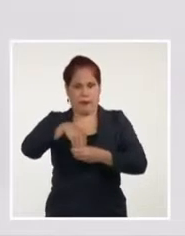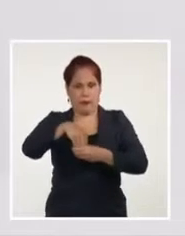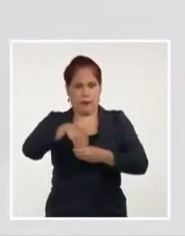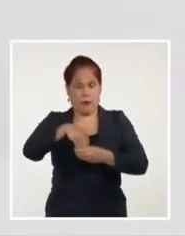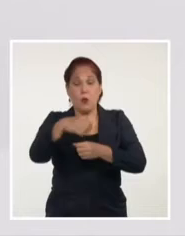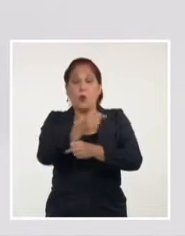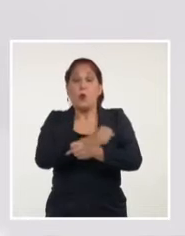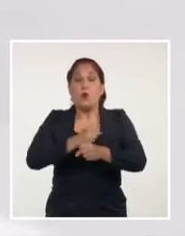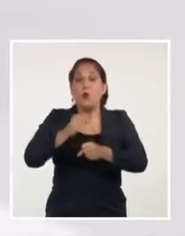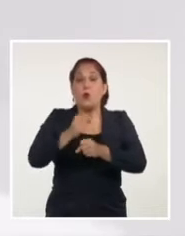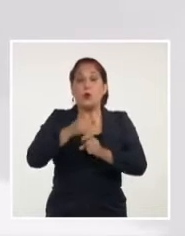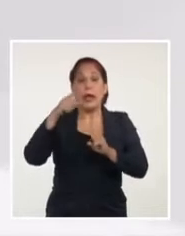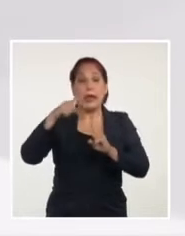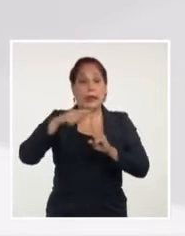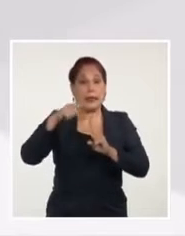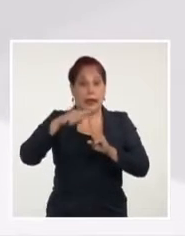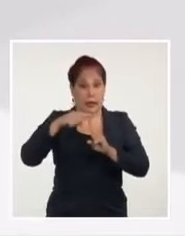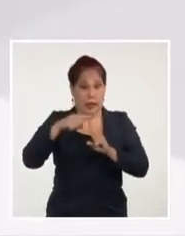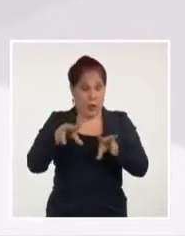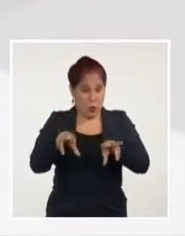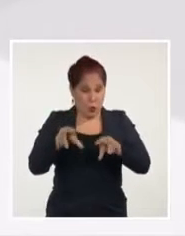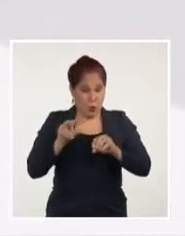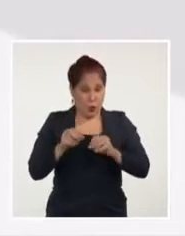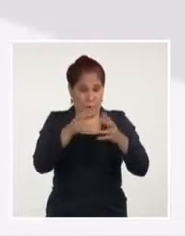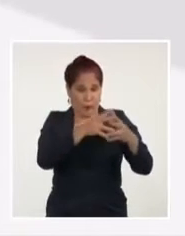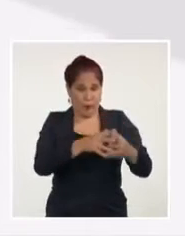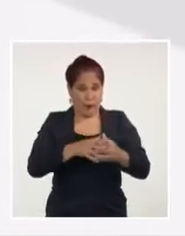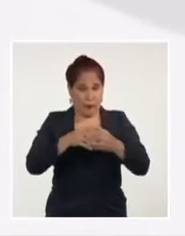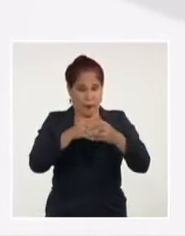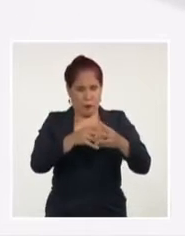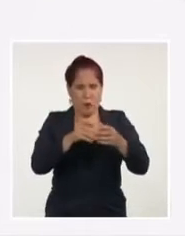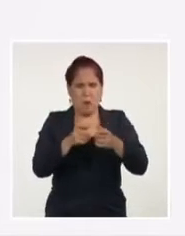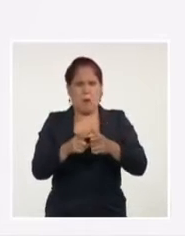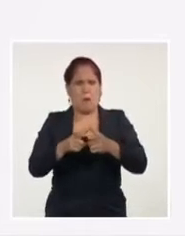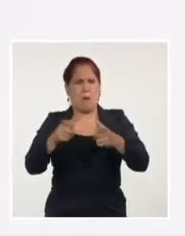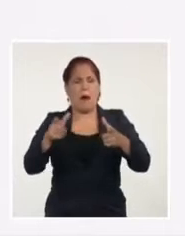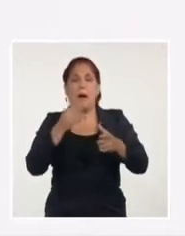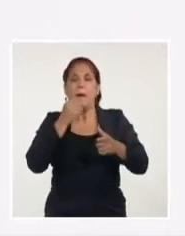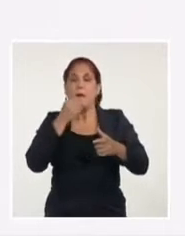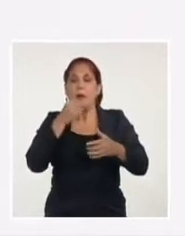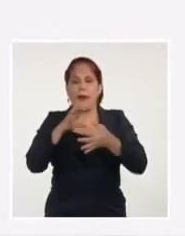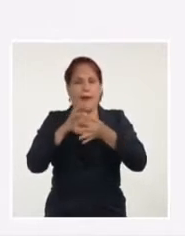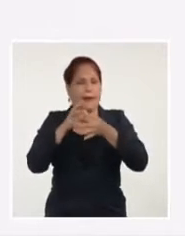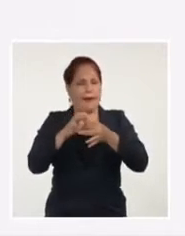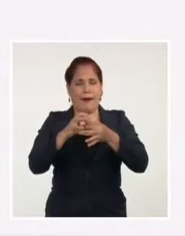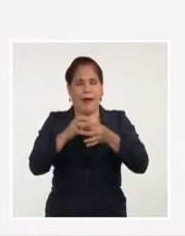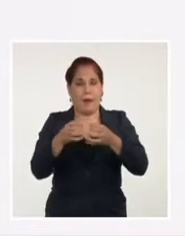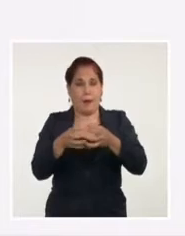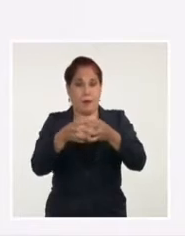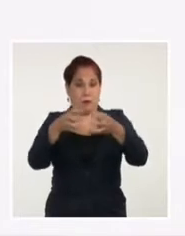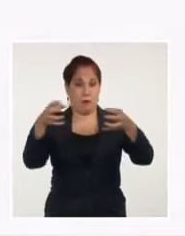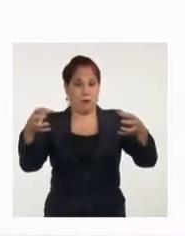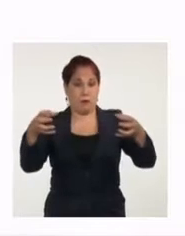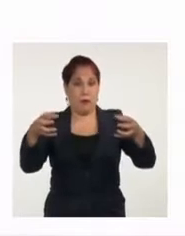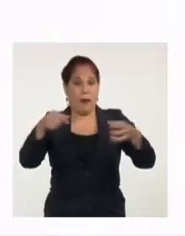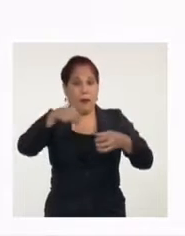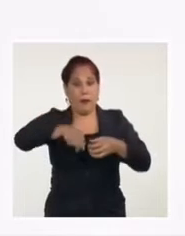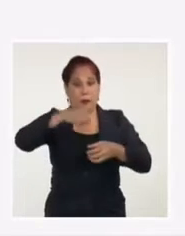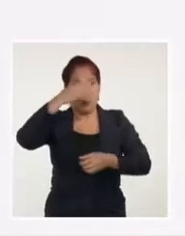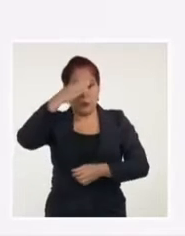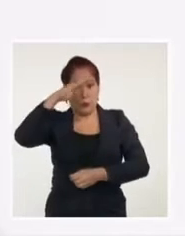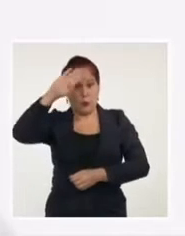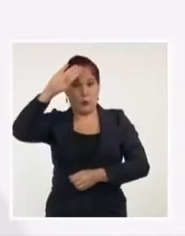de estas técnicas incrementa la posibilidad de que ocurra la desintegración de unidades del